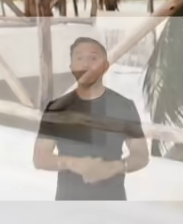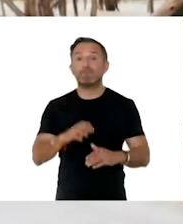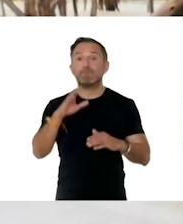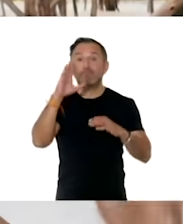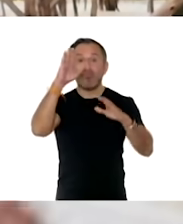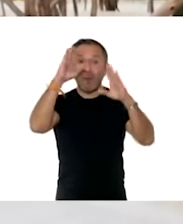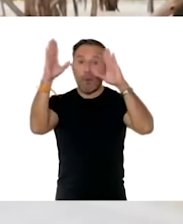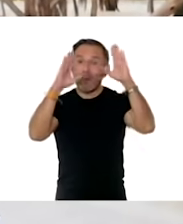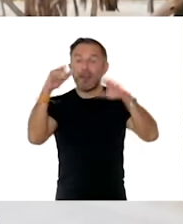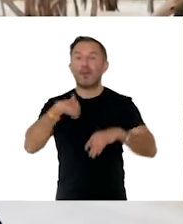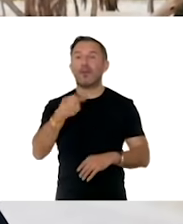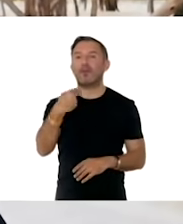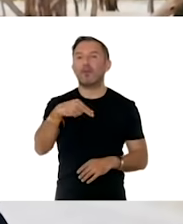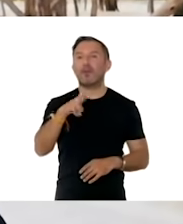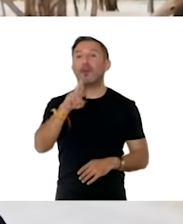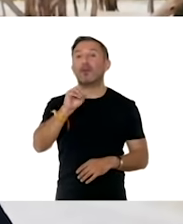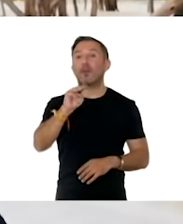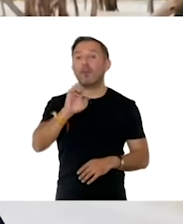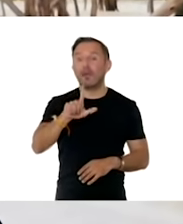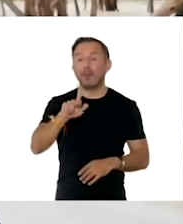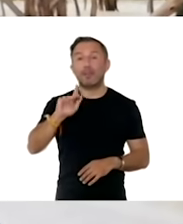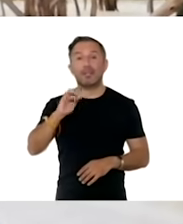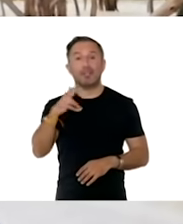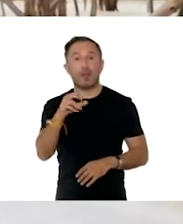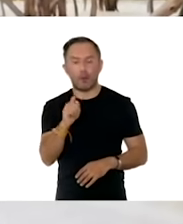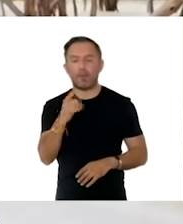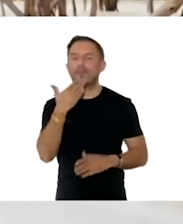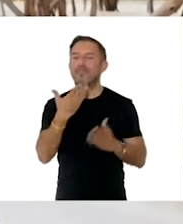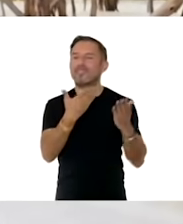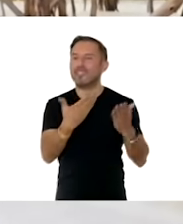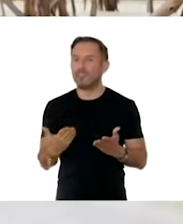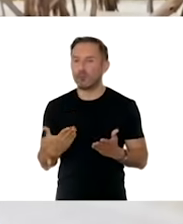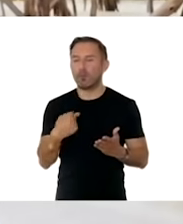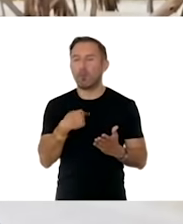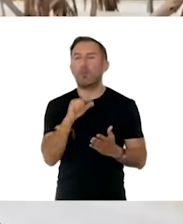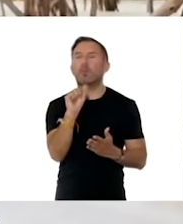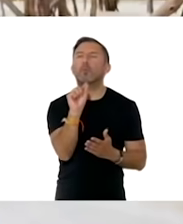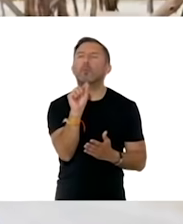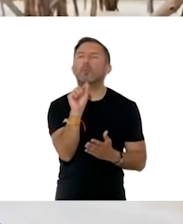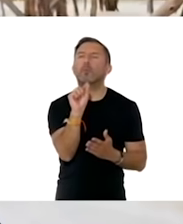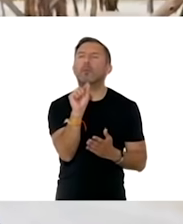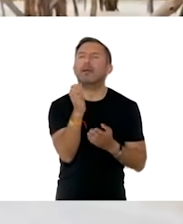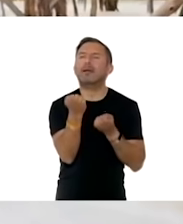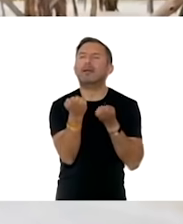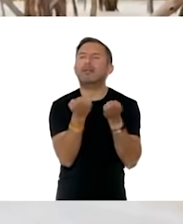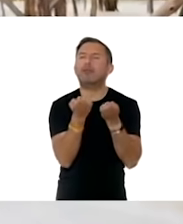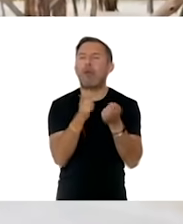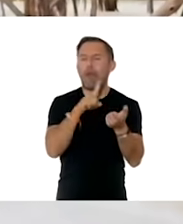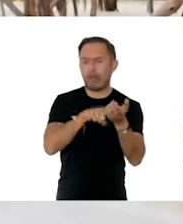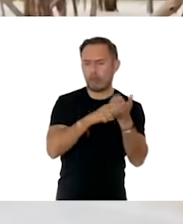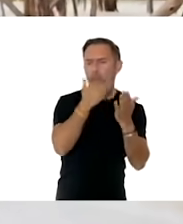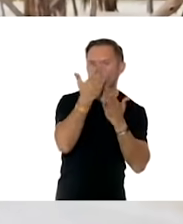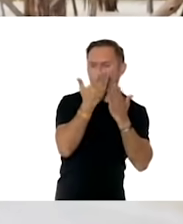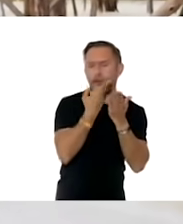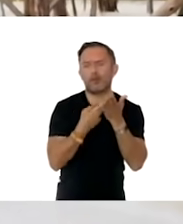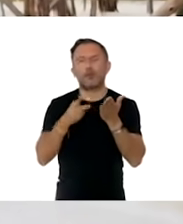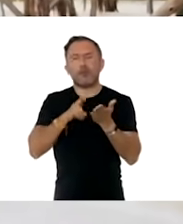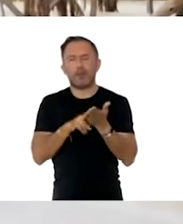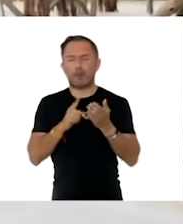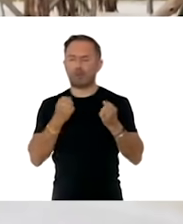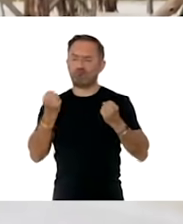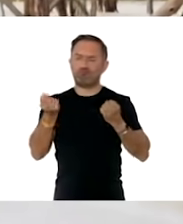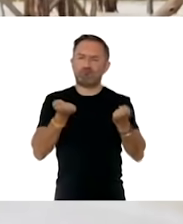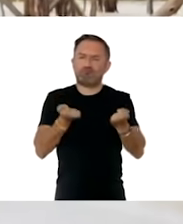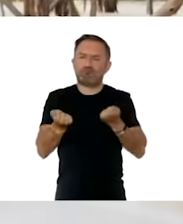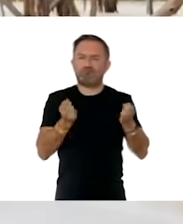yo soy Romel Pacheco y bienvenidos nuevamente a hacer un poquito de ejercicio mientras estudiamos. El día de hoy vamos a hacer una pequeña